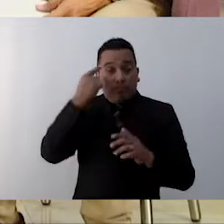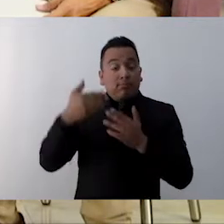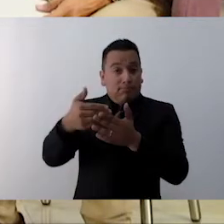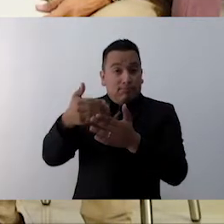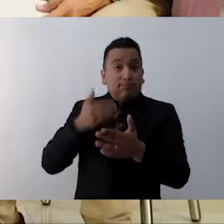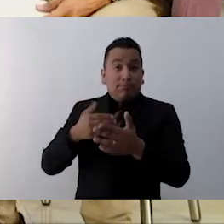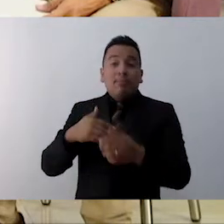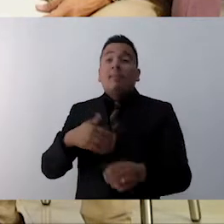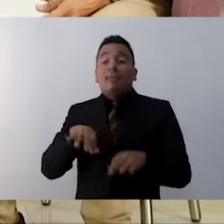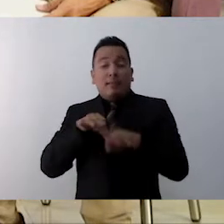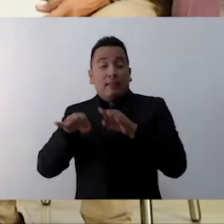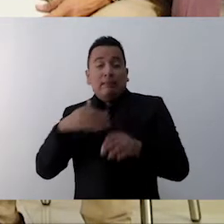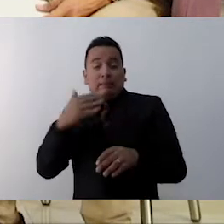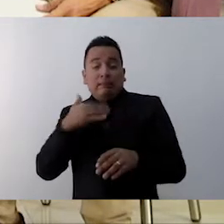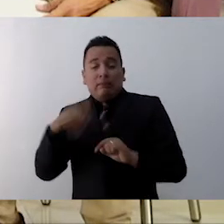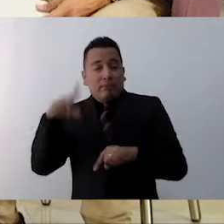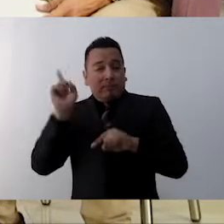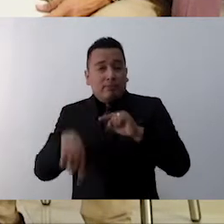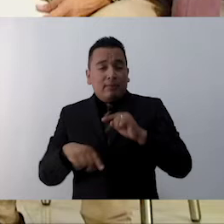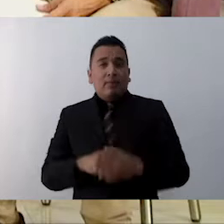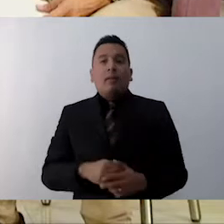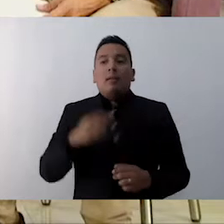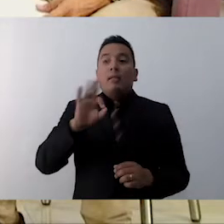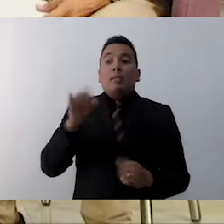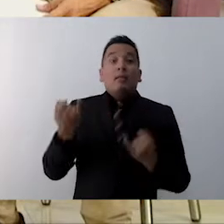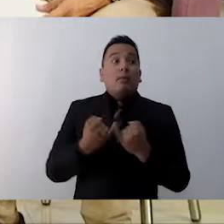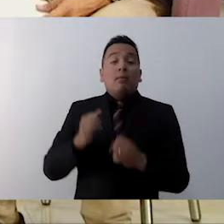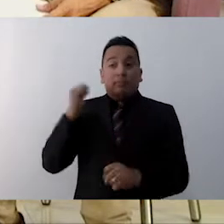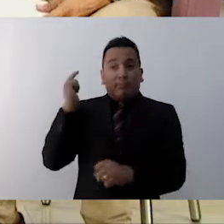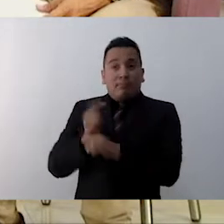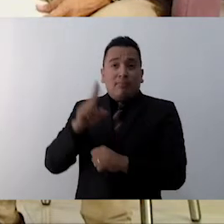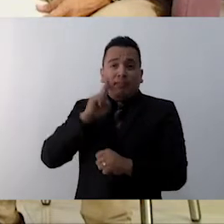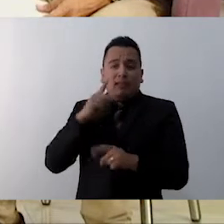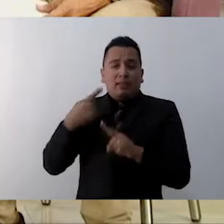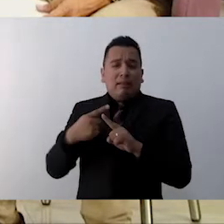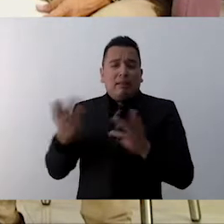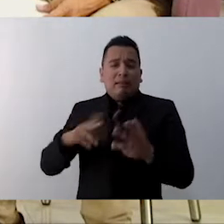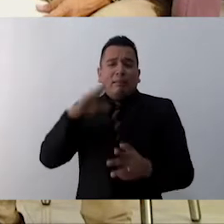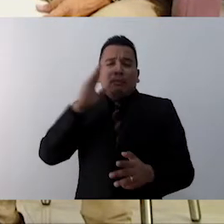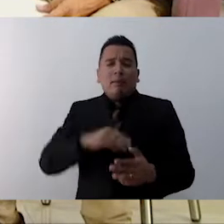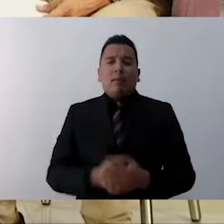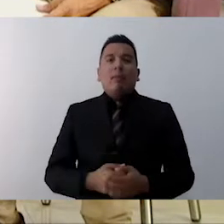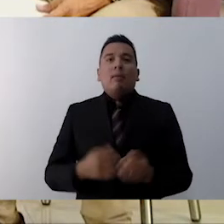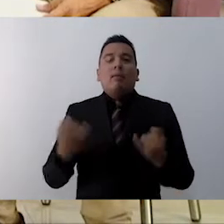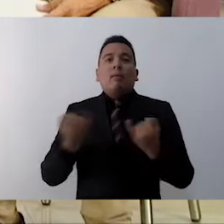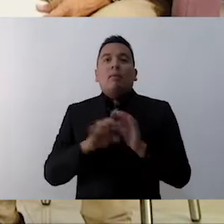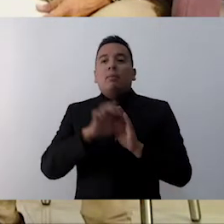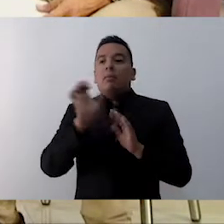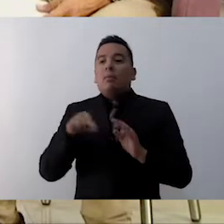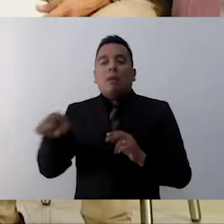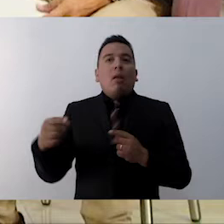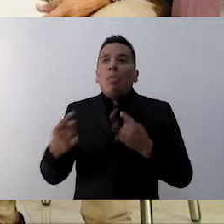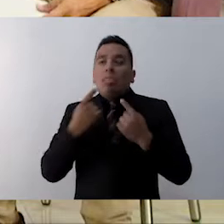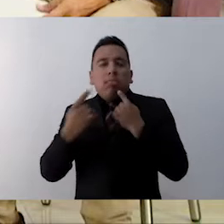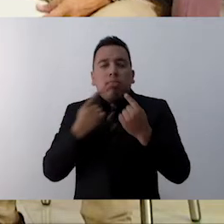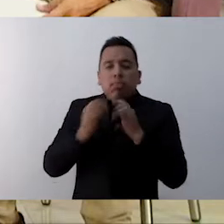prevención, en la persecución, incluso en la sanción, en los términos de compliance de